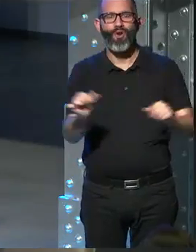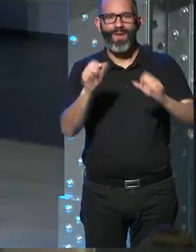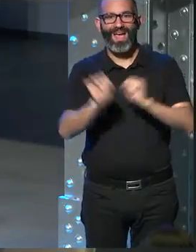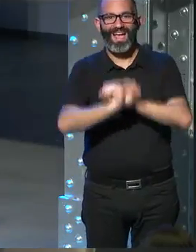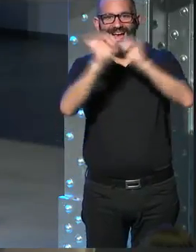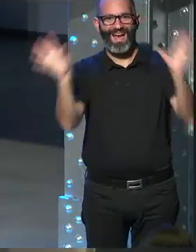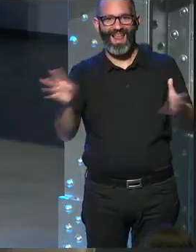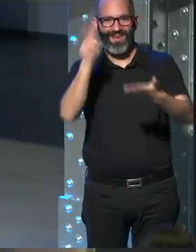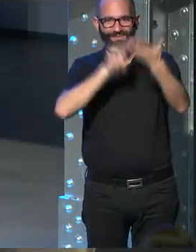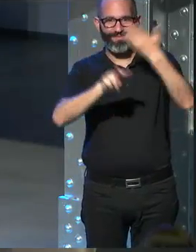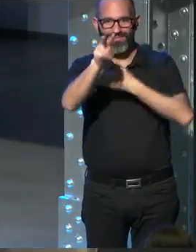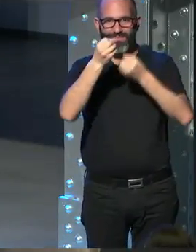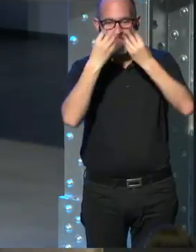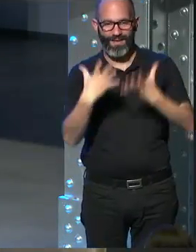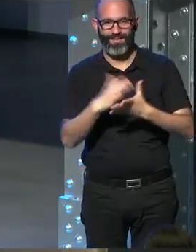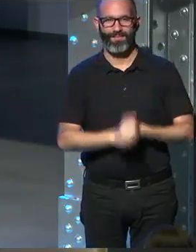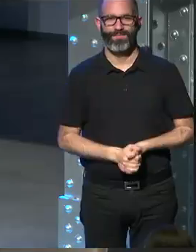sea digestible.